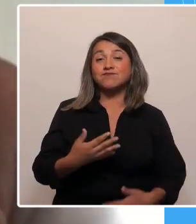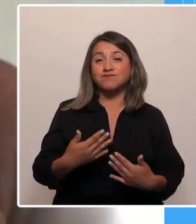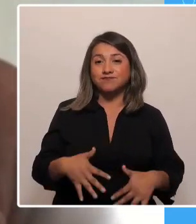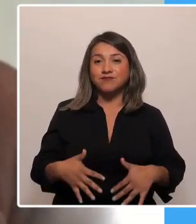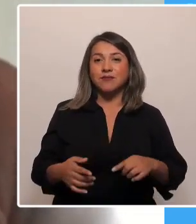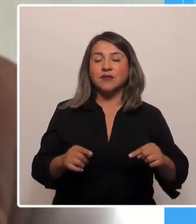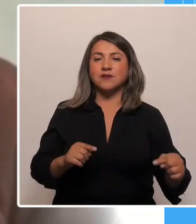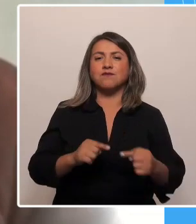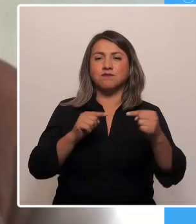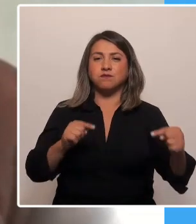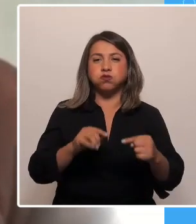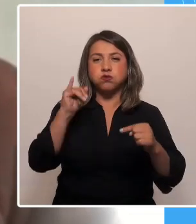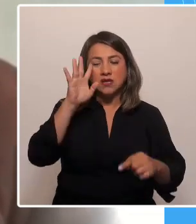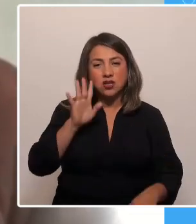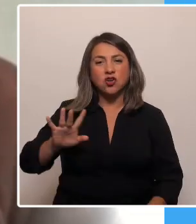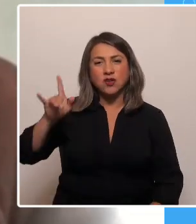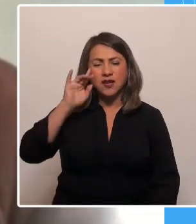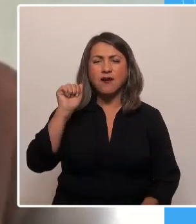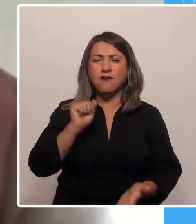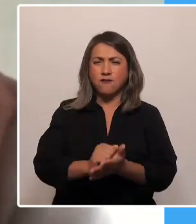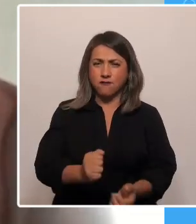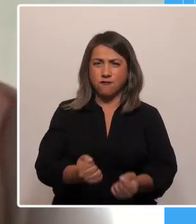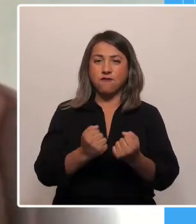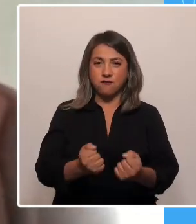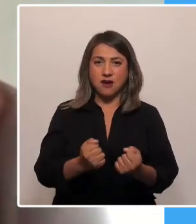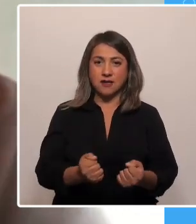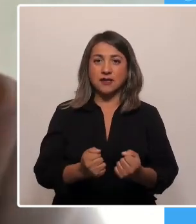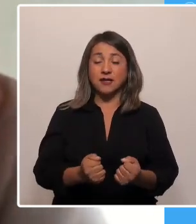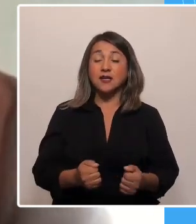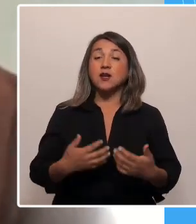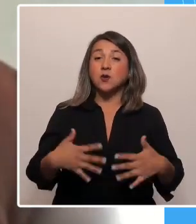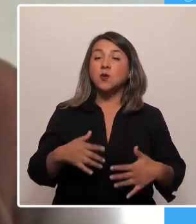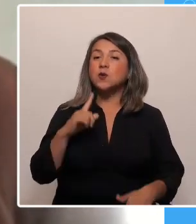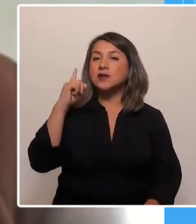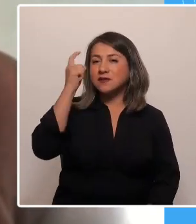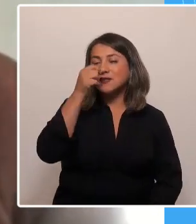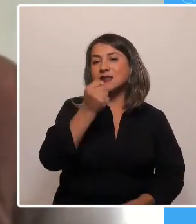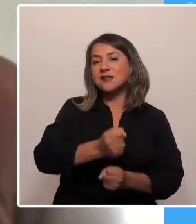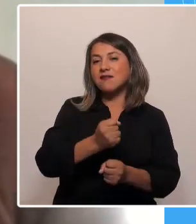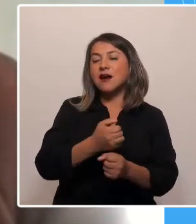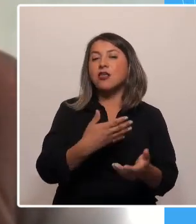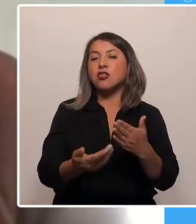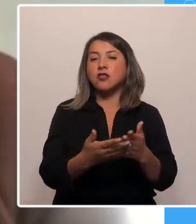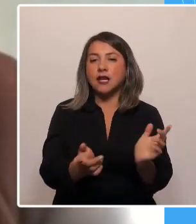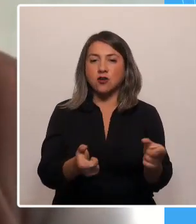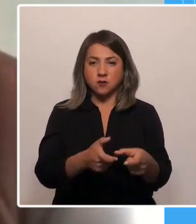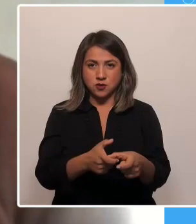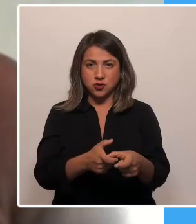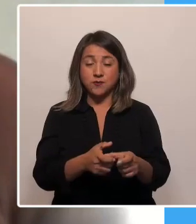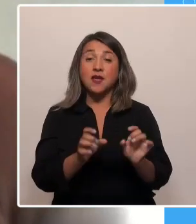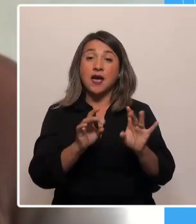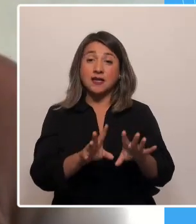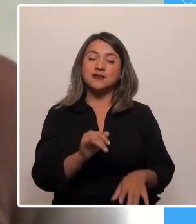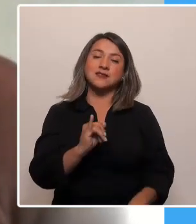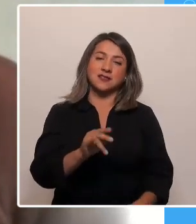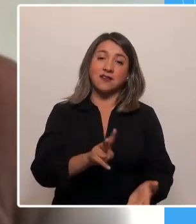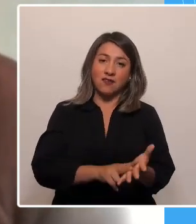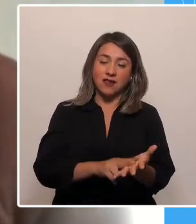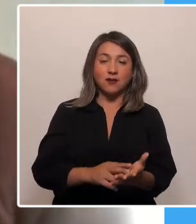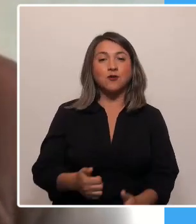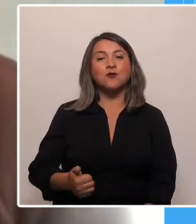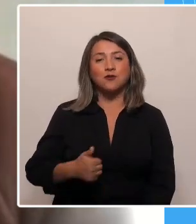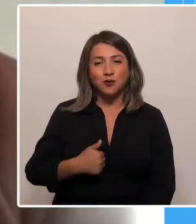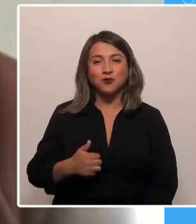batalla ideológica muy fuerte, y que eso iba a ser difícil el trabajo de la comisión. Así fue. Se cumplió